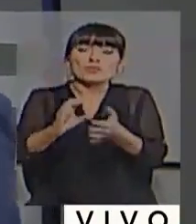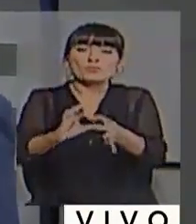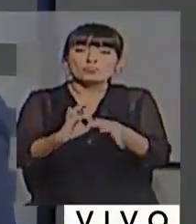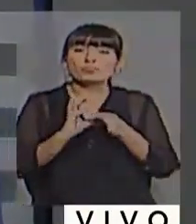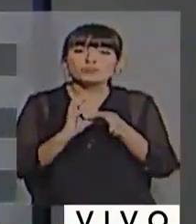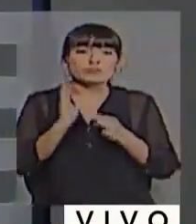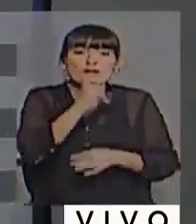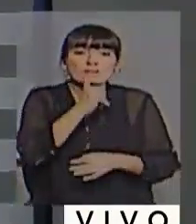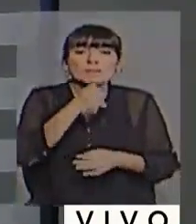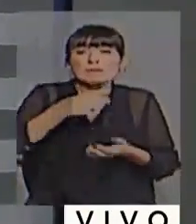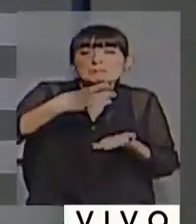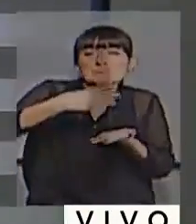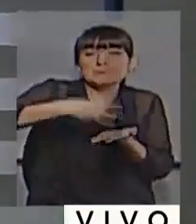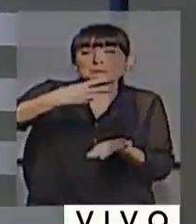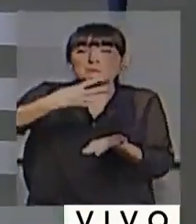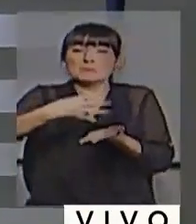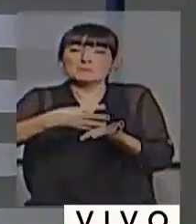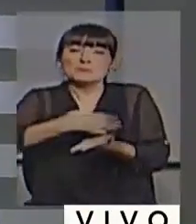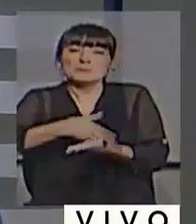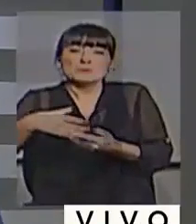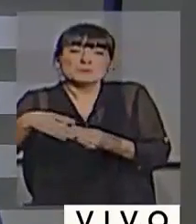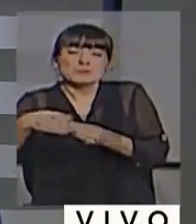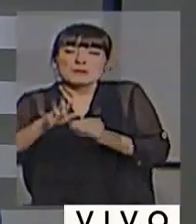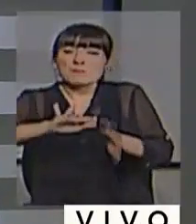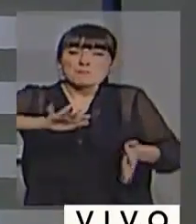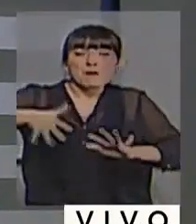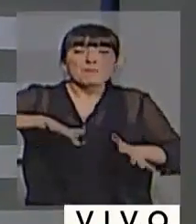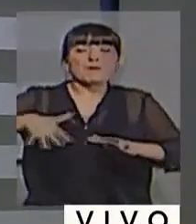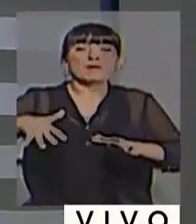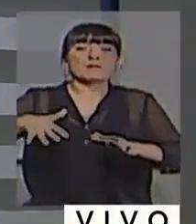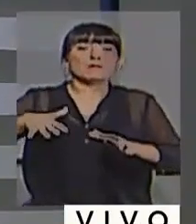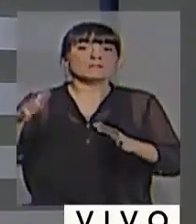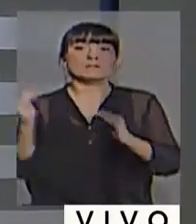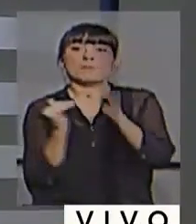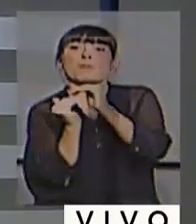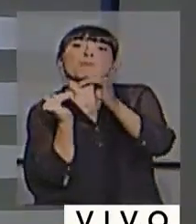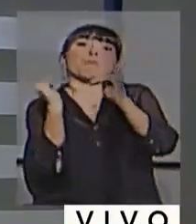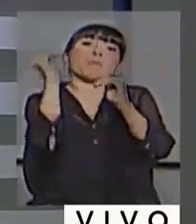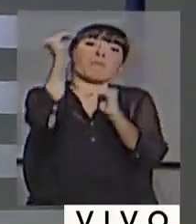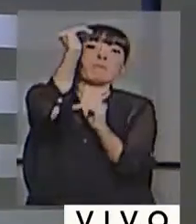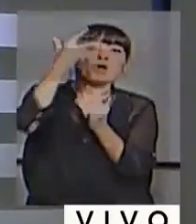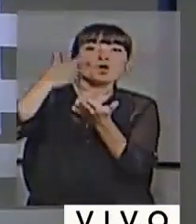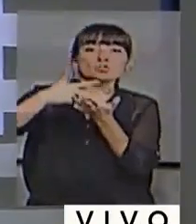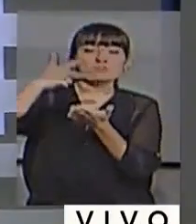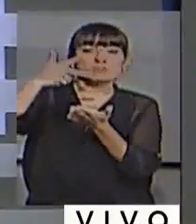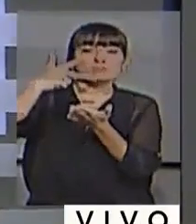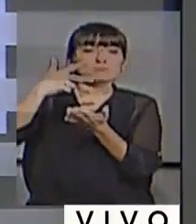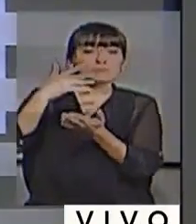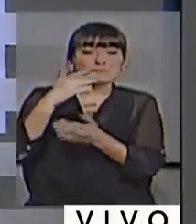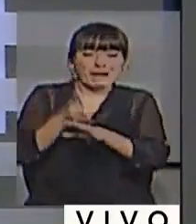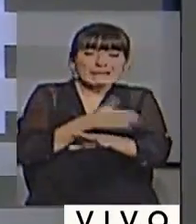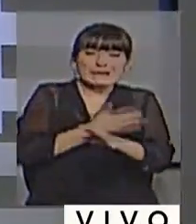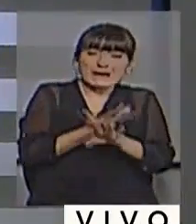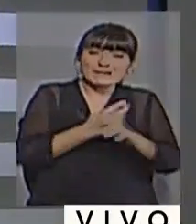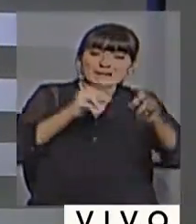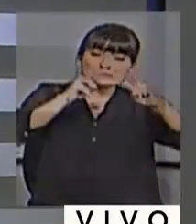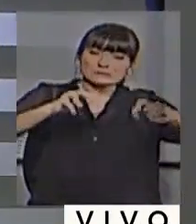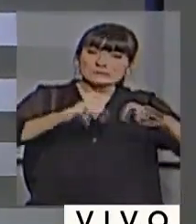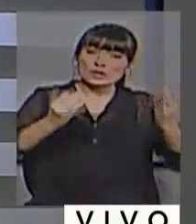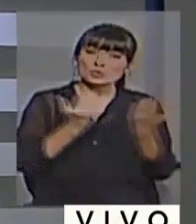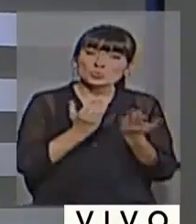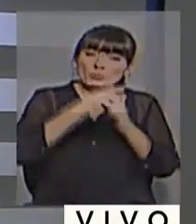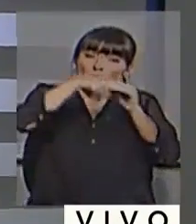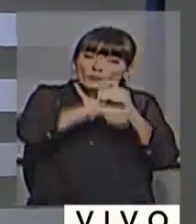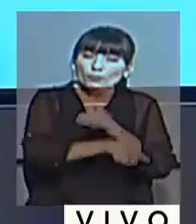3.000 y tantos, 4.000, y no se llegó a eso cuando supuestamente había estudios profundos que esto lo íbamos a conseguir. Entonces, ¿tienes una